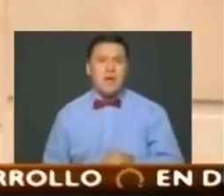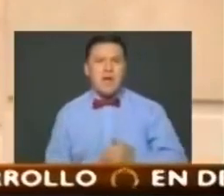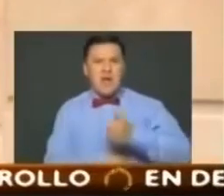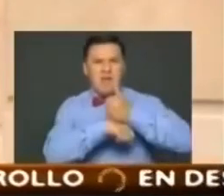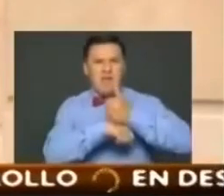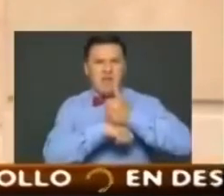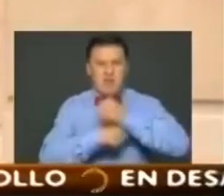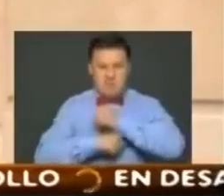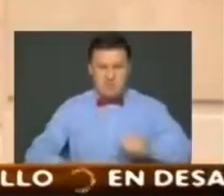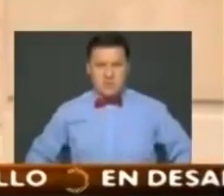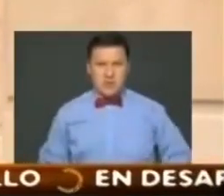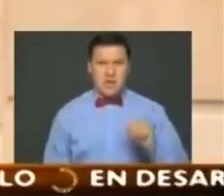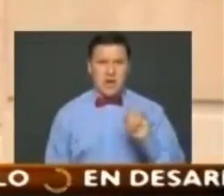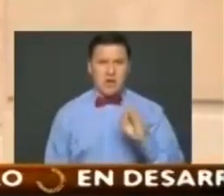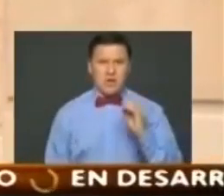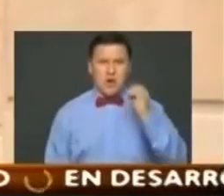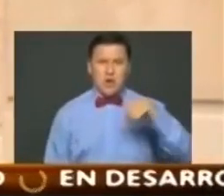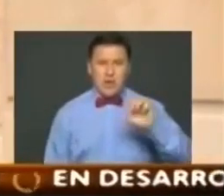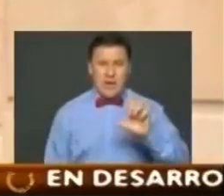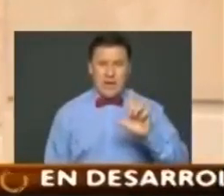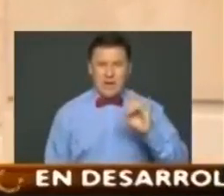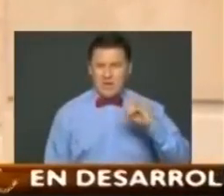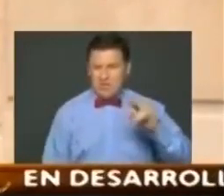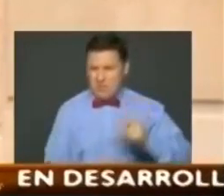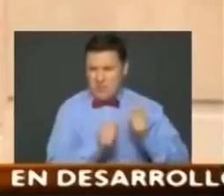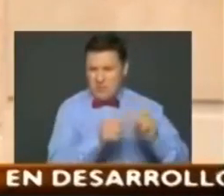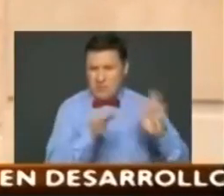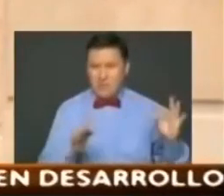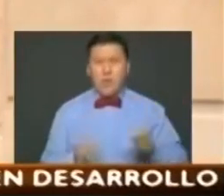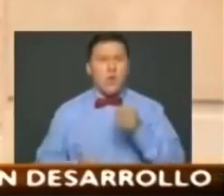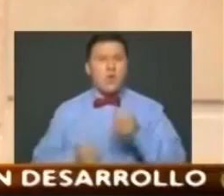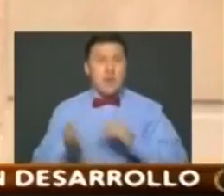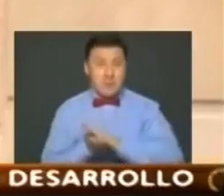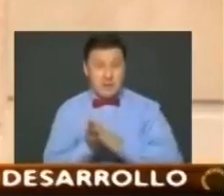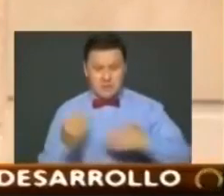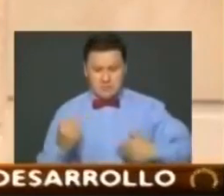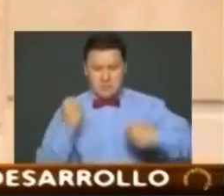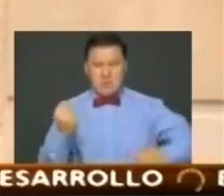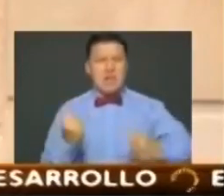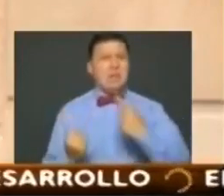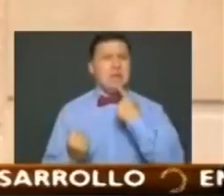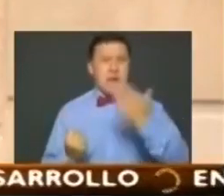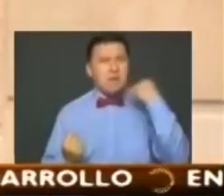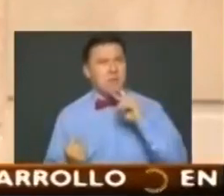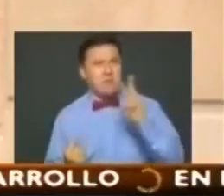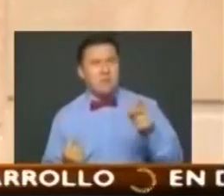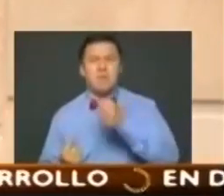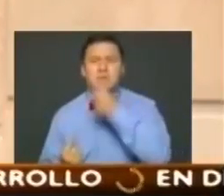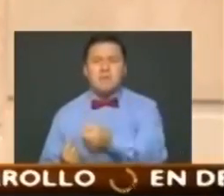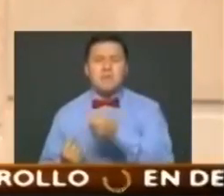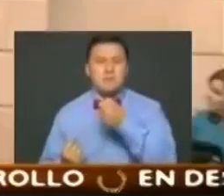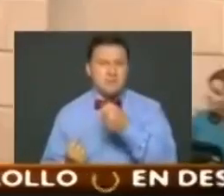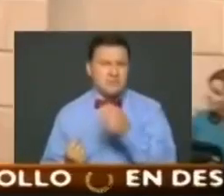paramilitar, alias JL, en Justicia y Paz, diciendo que en